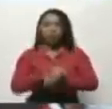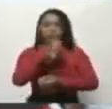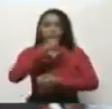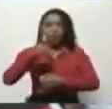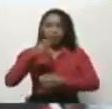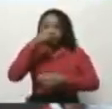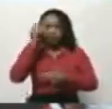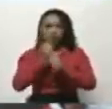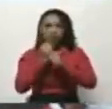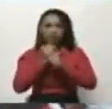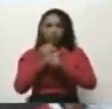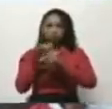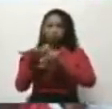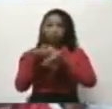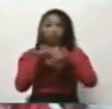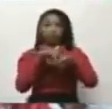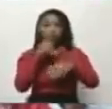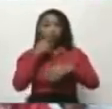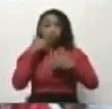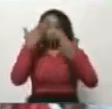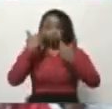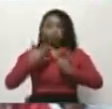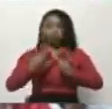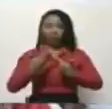que lo empieza a ver bonito o bonita uno, miren,